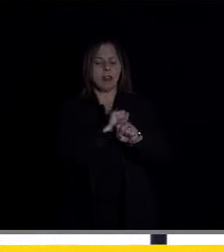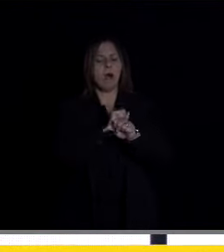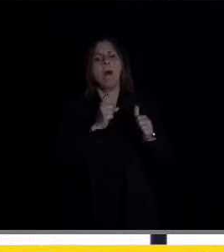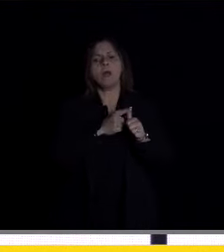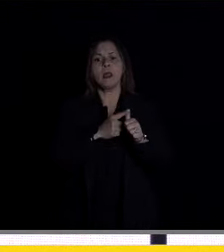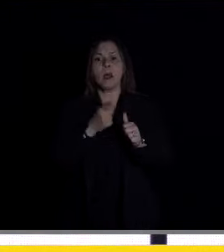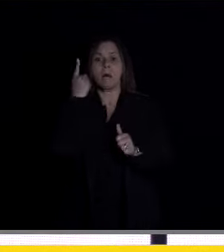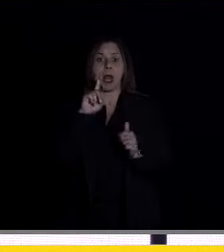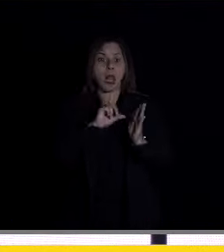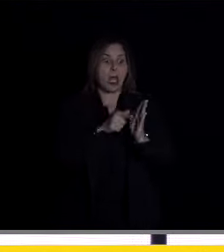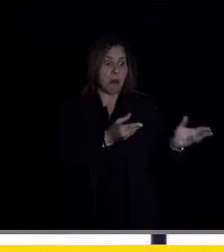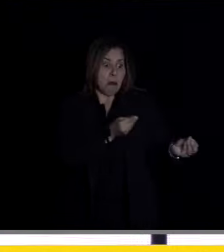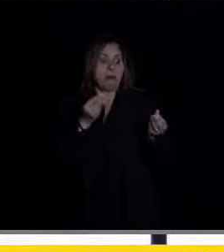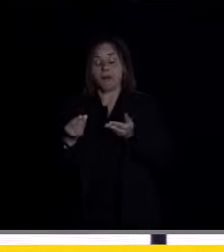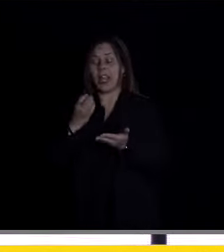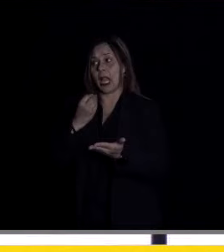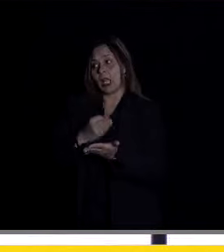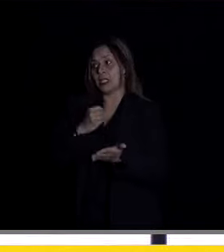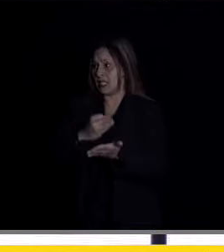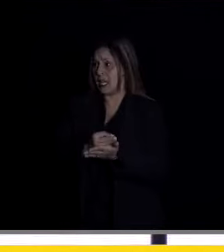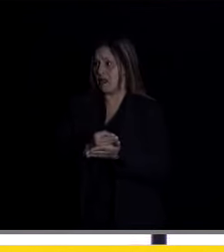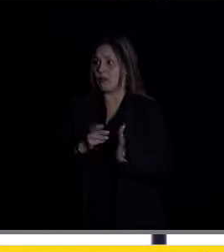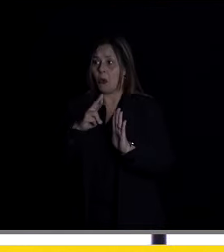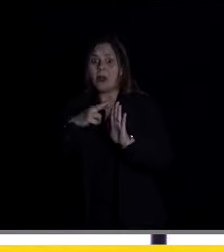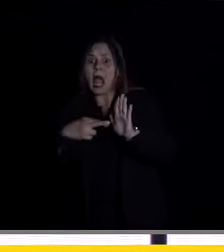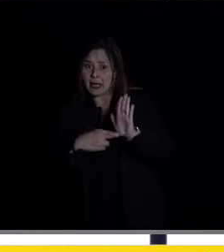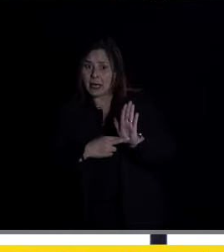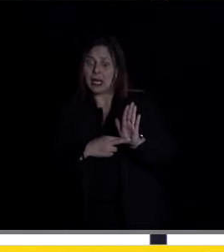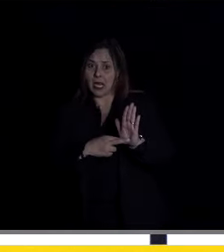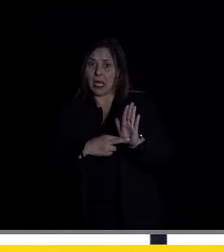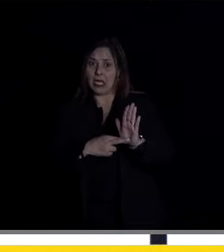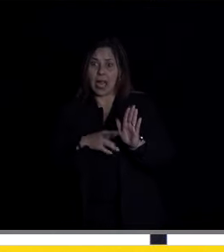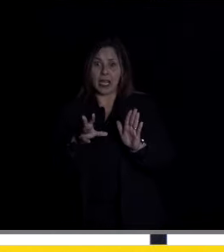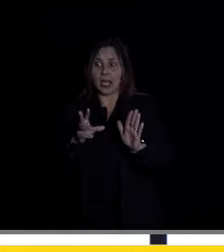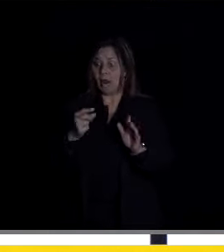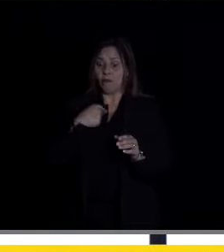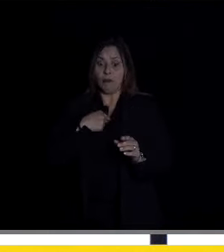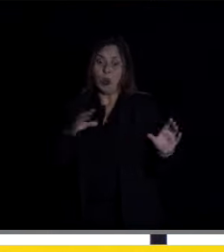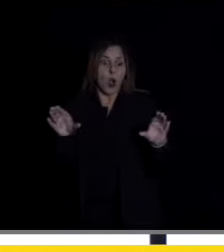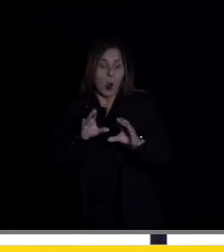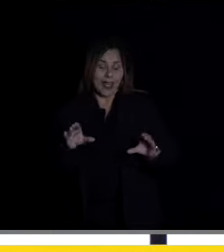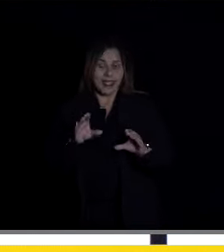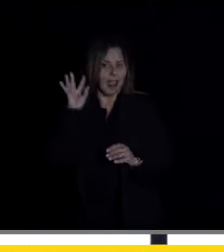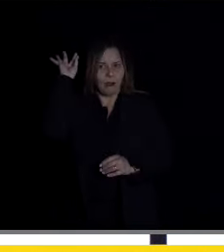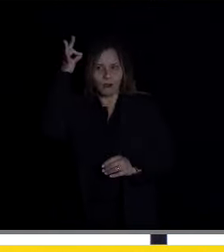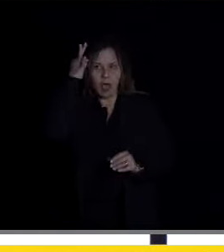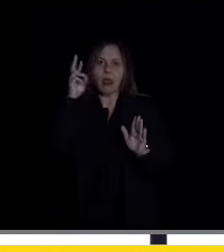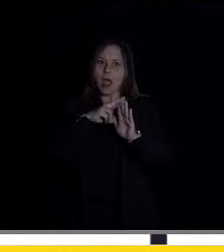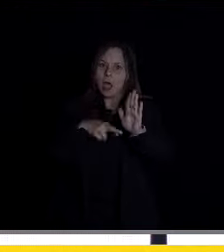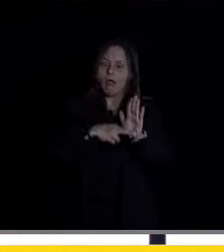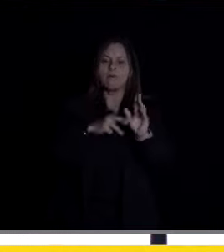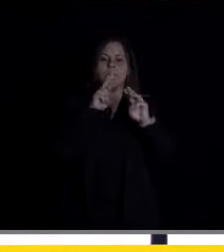desembolsen ese dinero. Y esas reglas no las ponemos los alcaldes, esas reglas son reglas federales. Y el municipio, a través de la Oficina